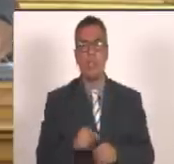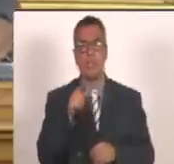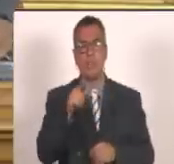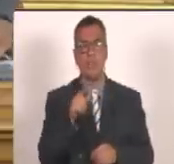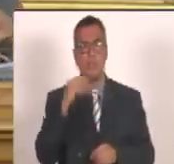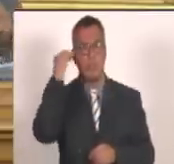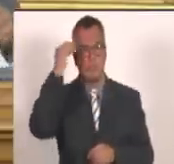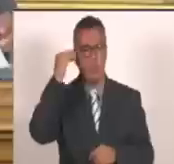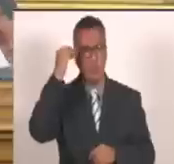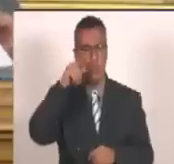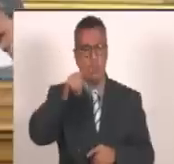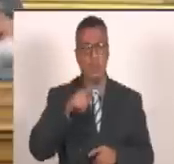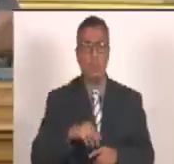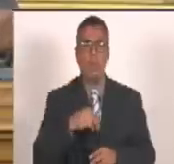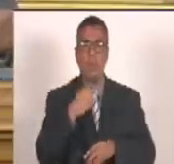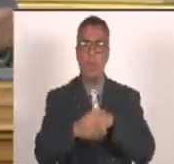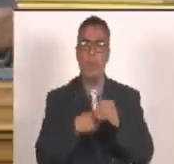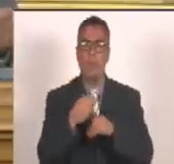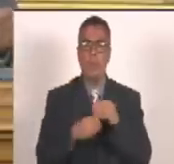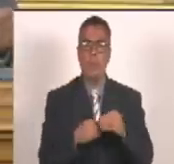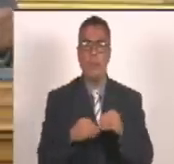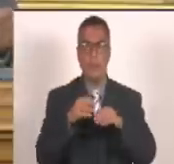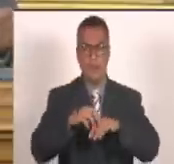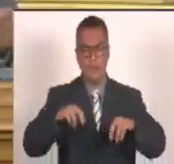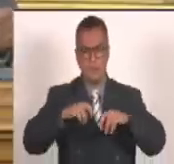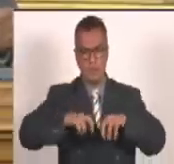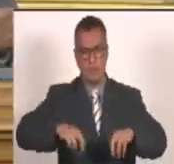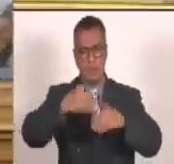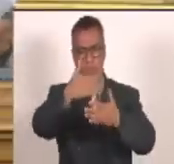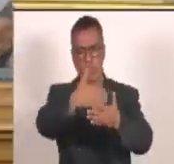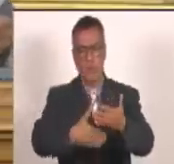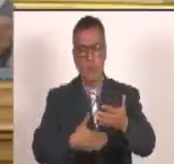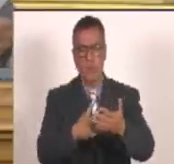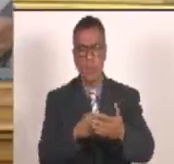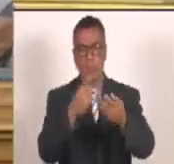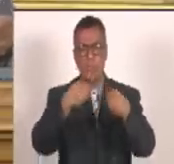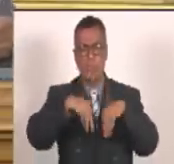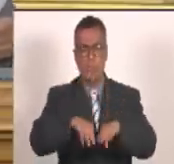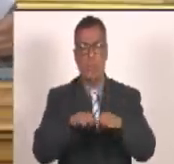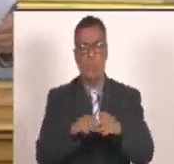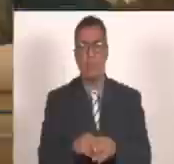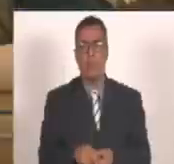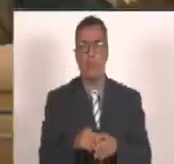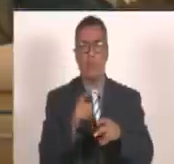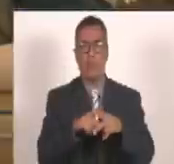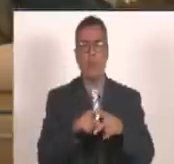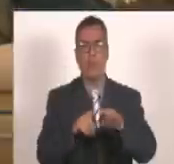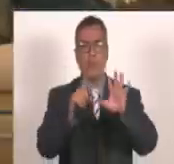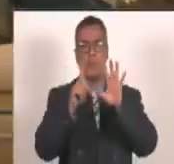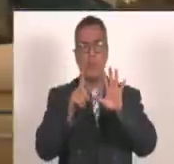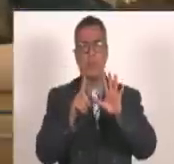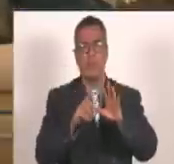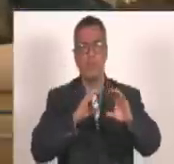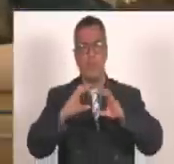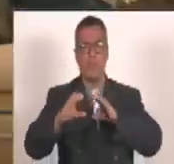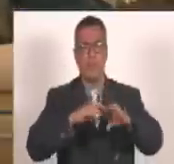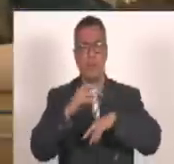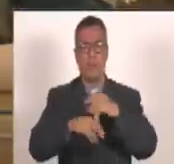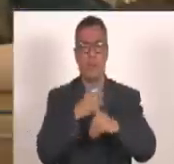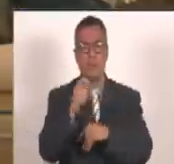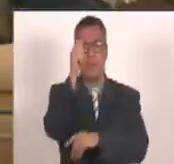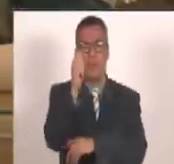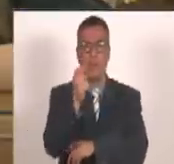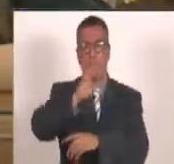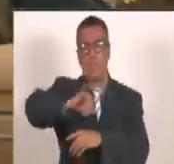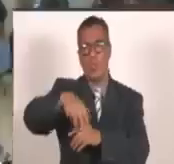su consideración y correspondiente análisis e informe. Siguiente punto de la cuenta. Punto número 6, comunicación dirigida al